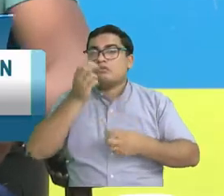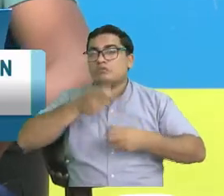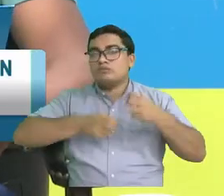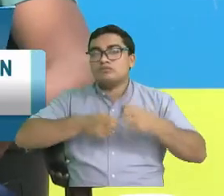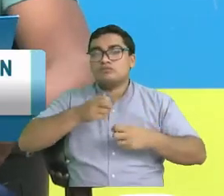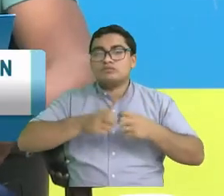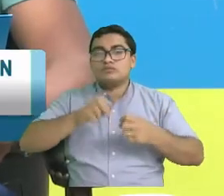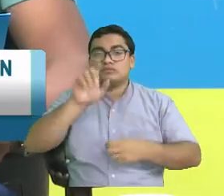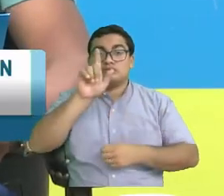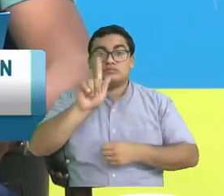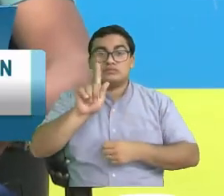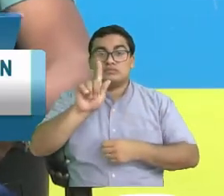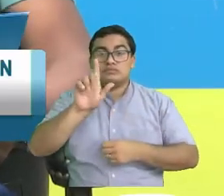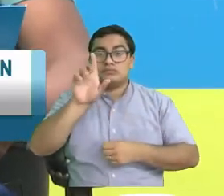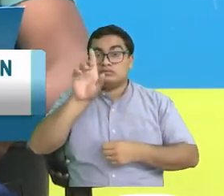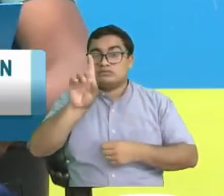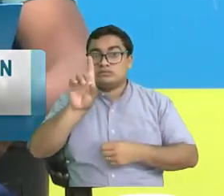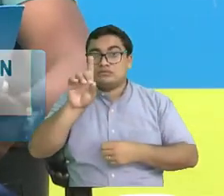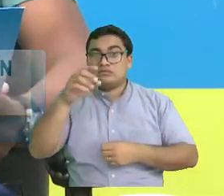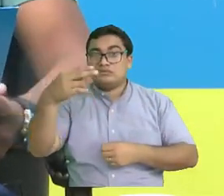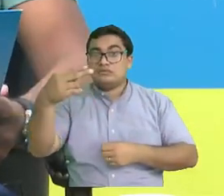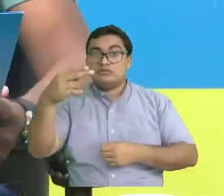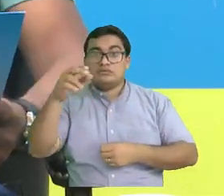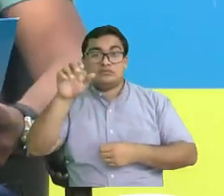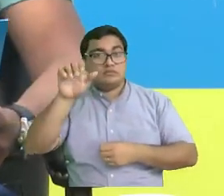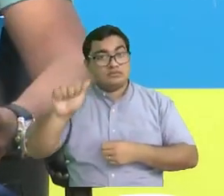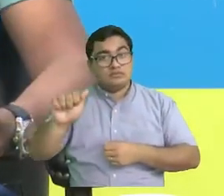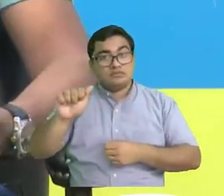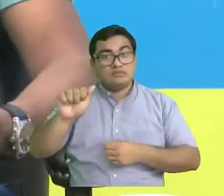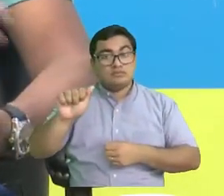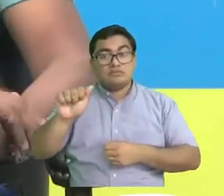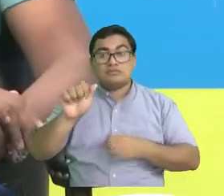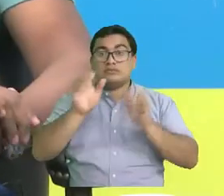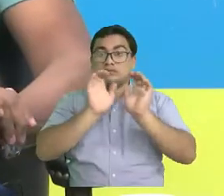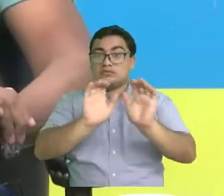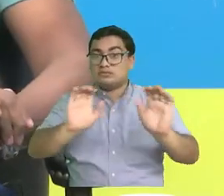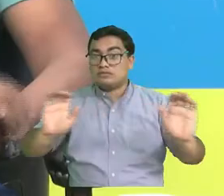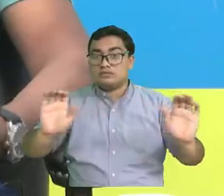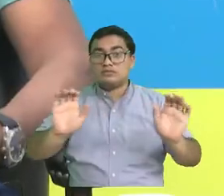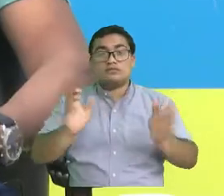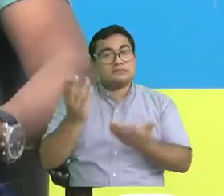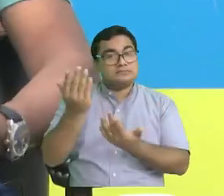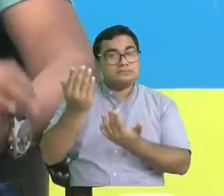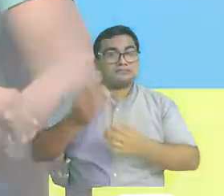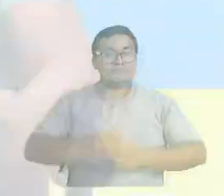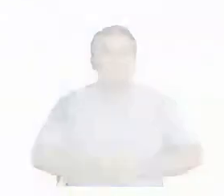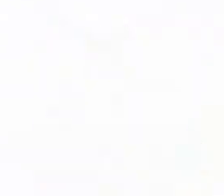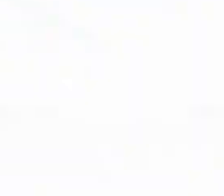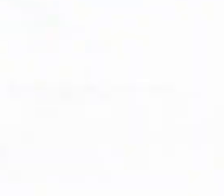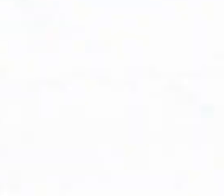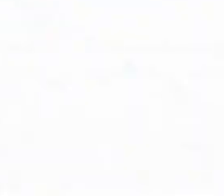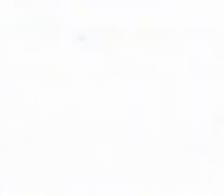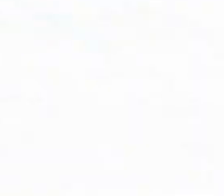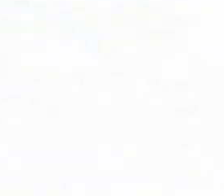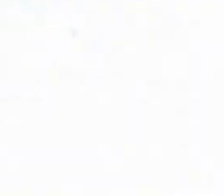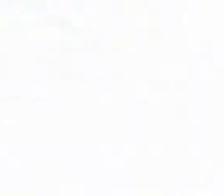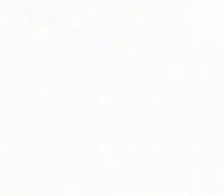el trastorno por déficit de atención e hiperactividad en la niña. Ya regresamos, no le cambie.